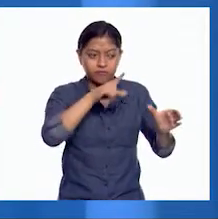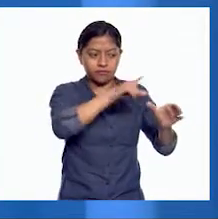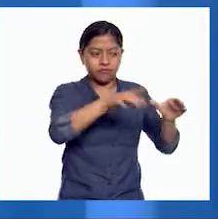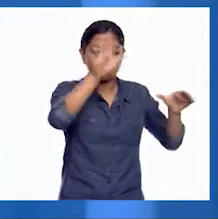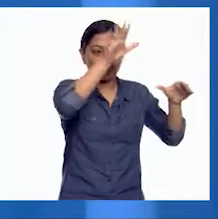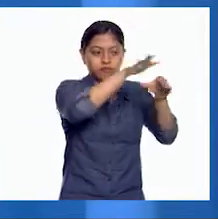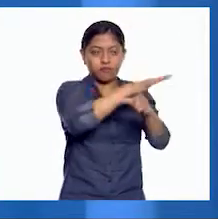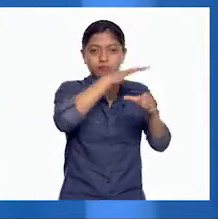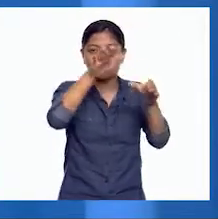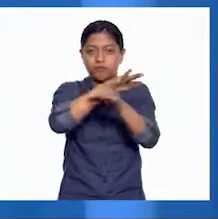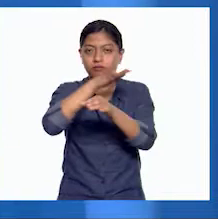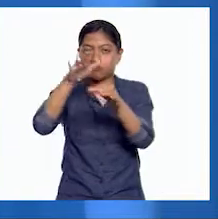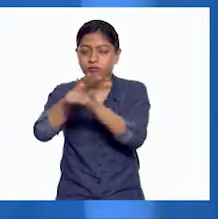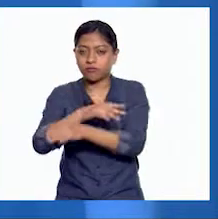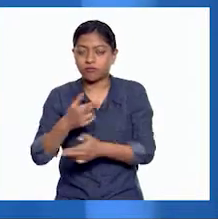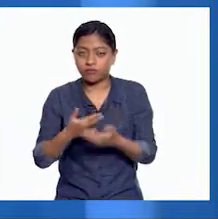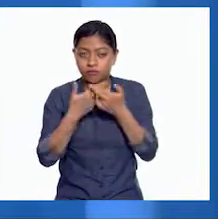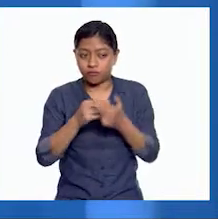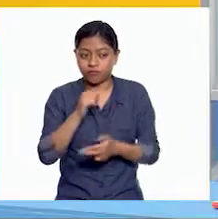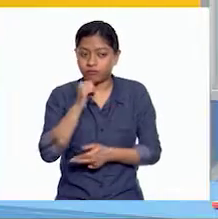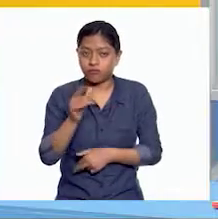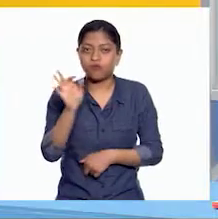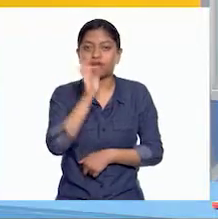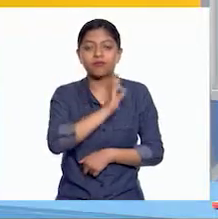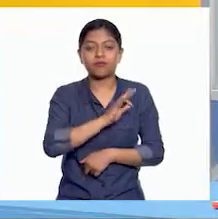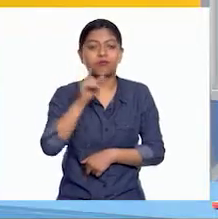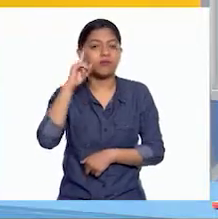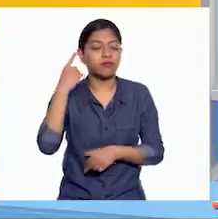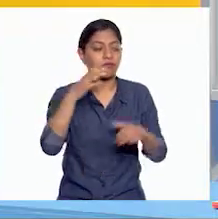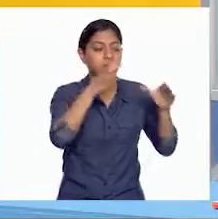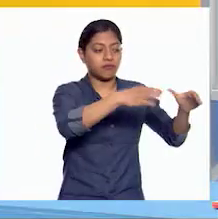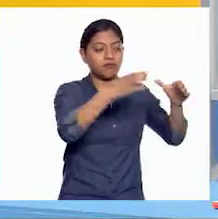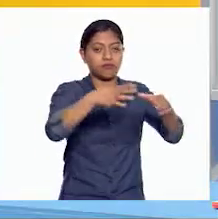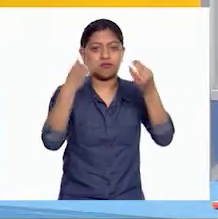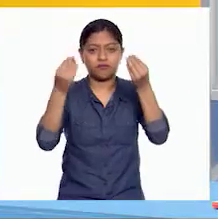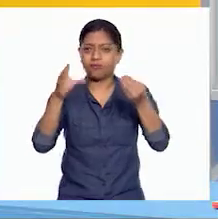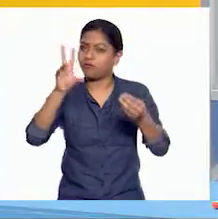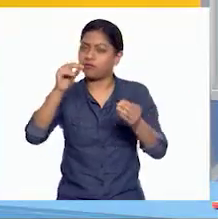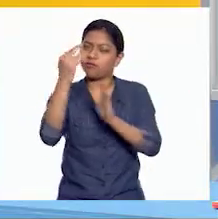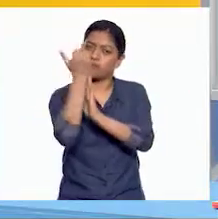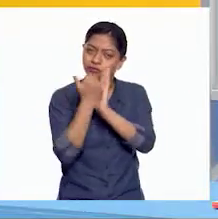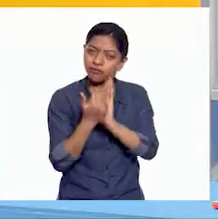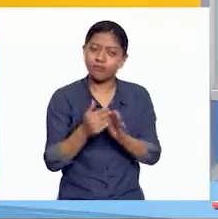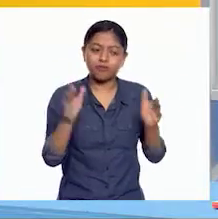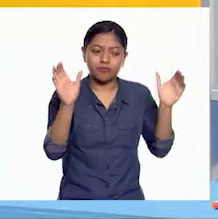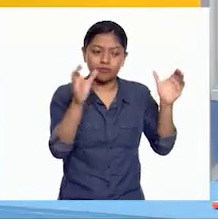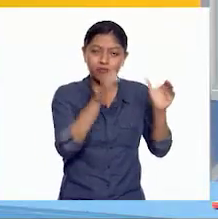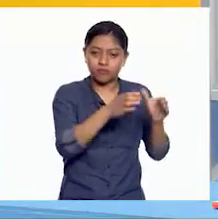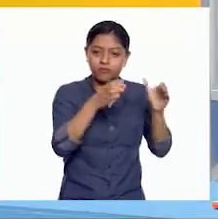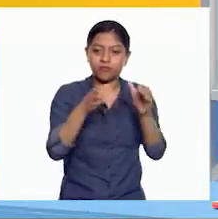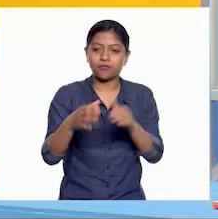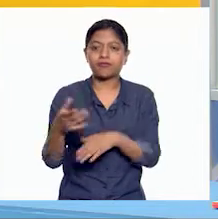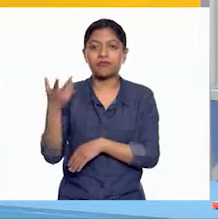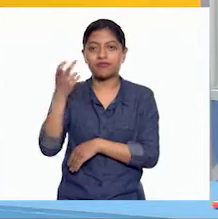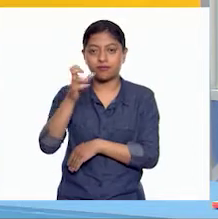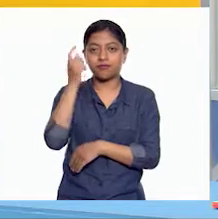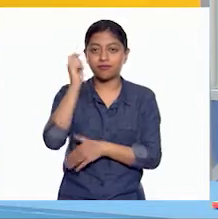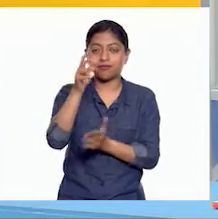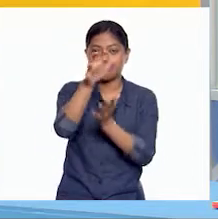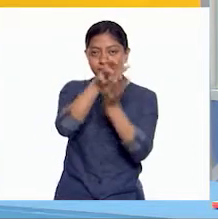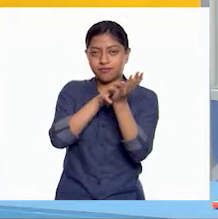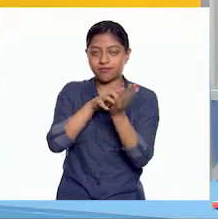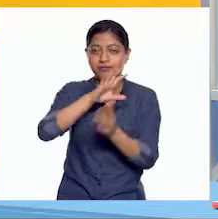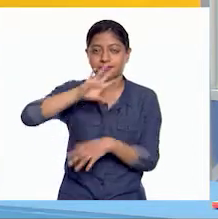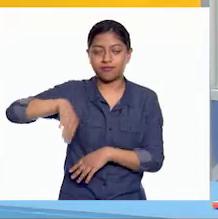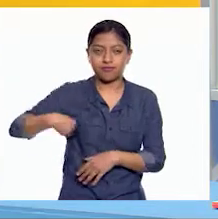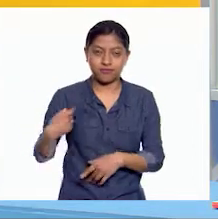pues ocuparíamos menos garrafones. Muy buen análisis, María. En eso de pensar en ahorrar es muy buena idea.